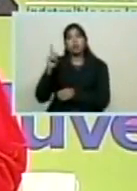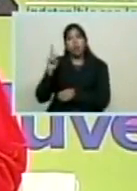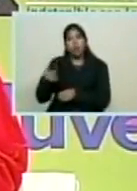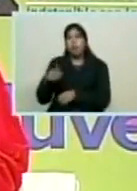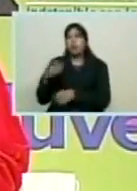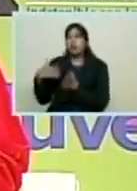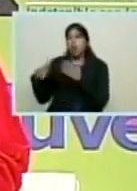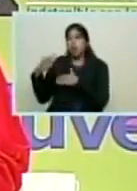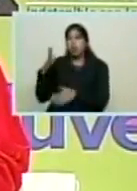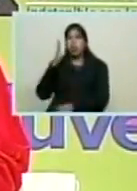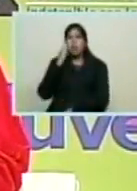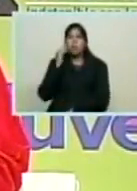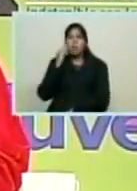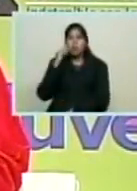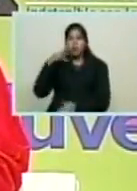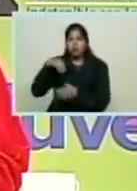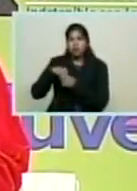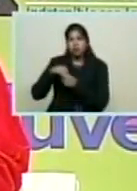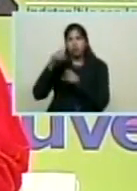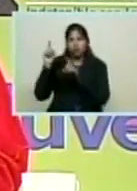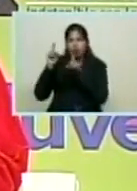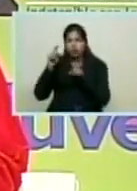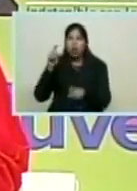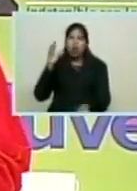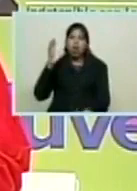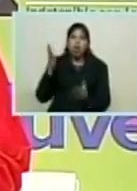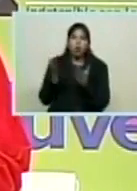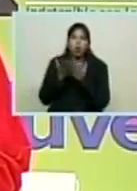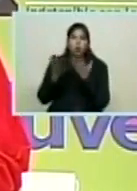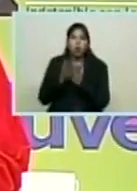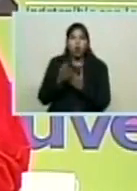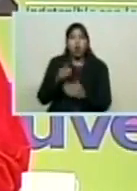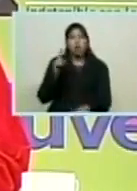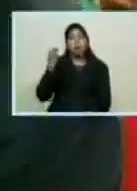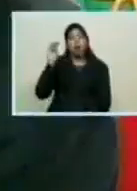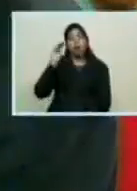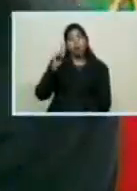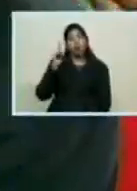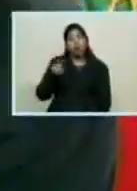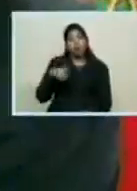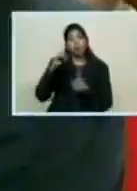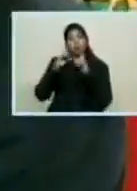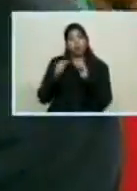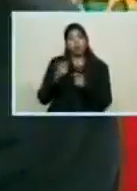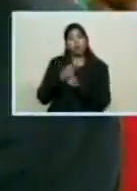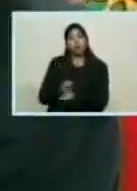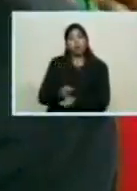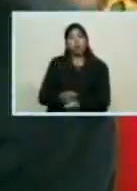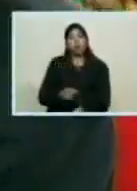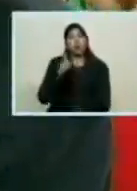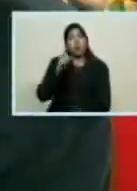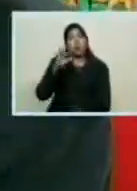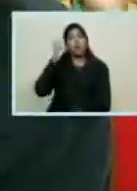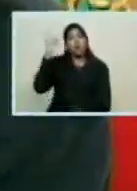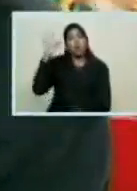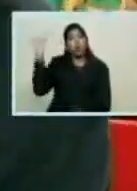el negro Néstor Ovalle, Naguará, no te llevo nada. Además es